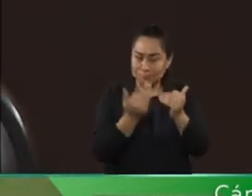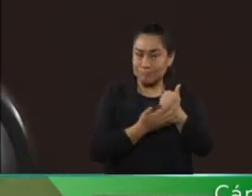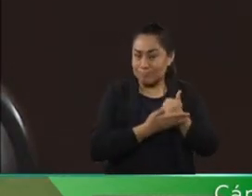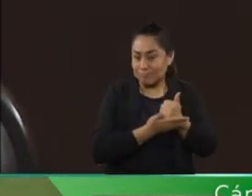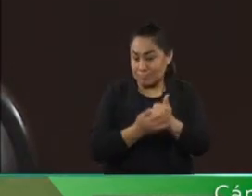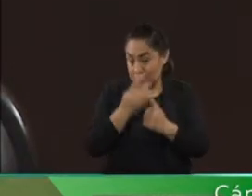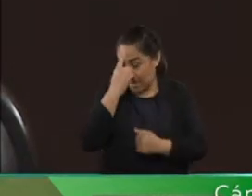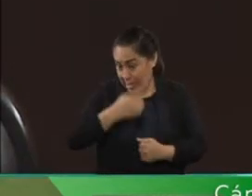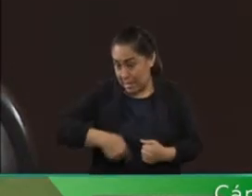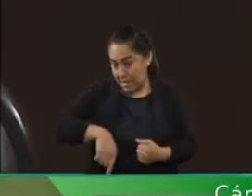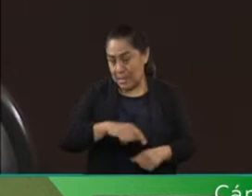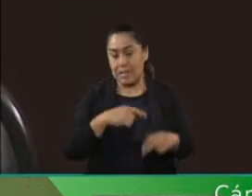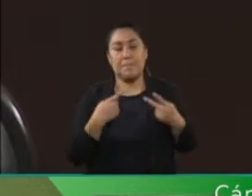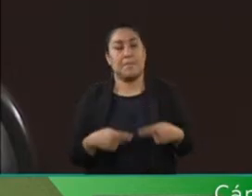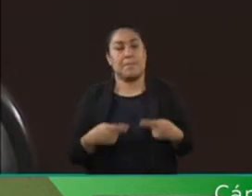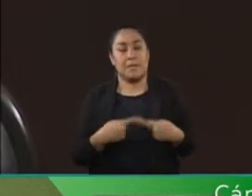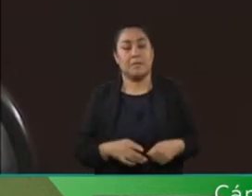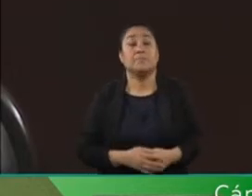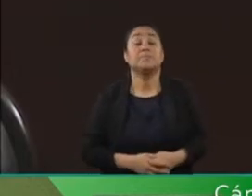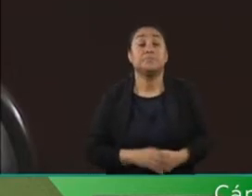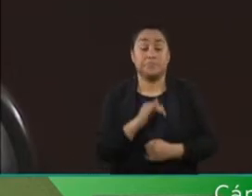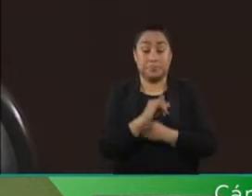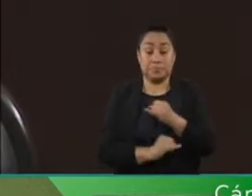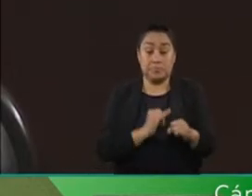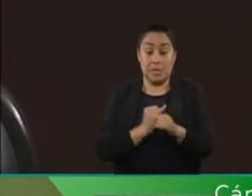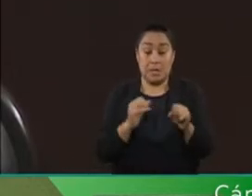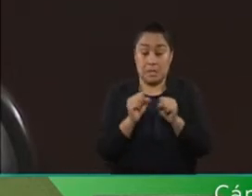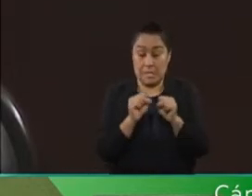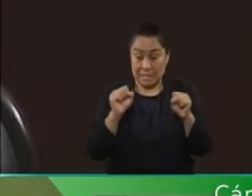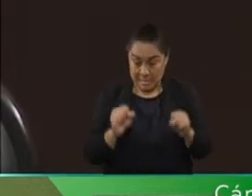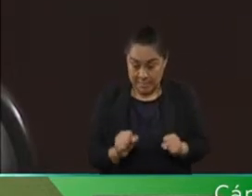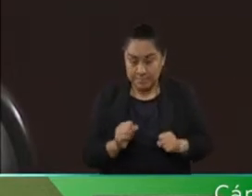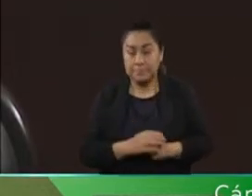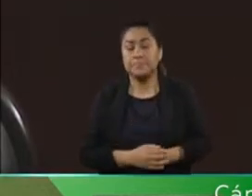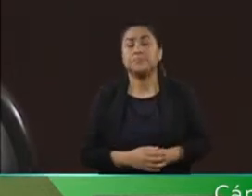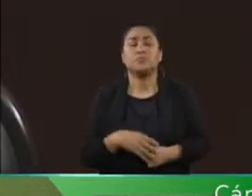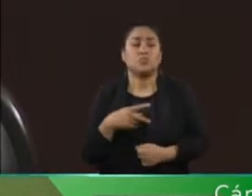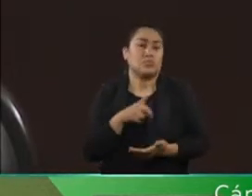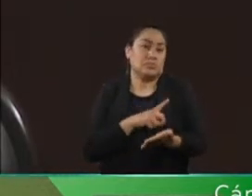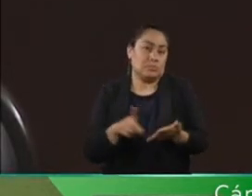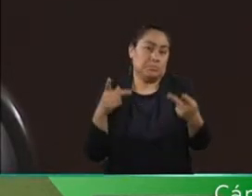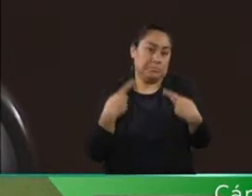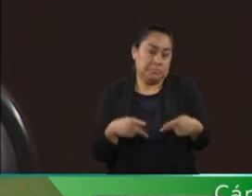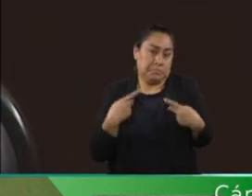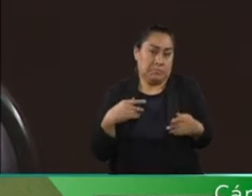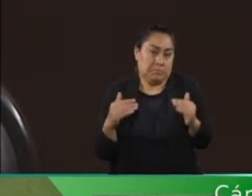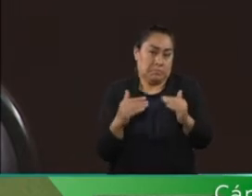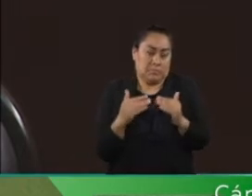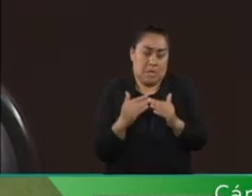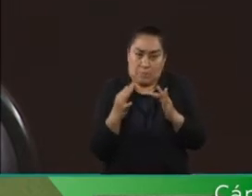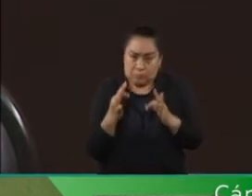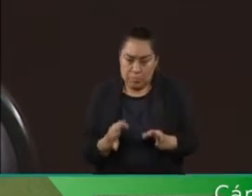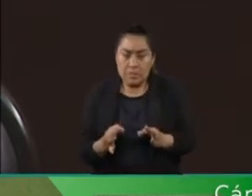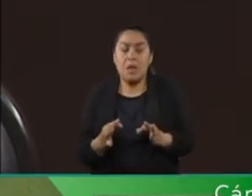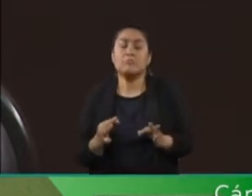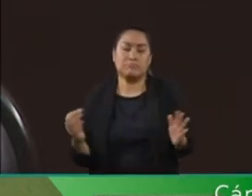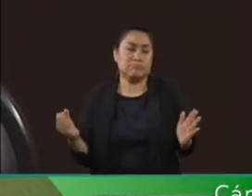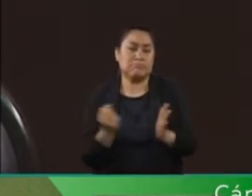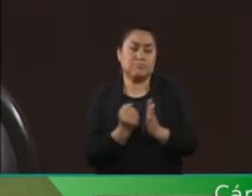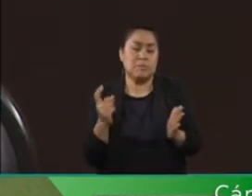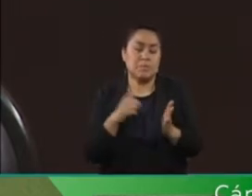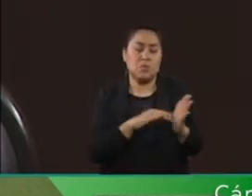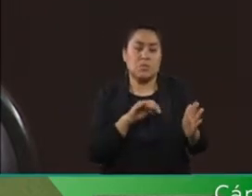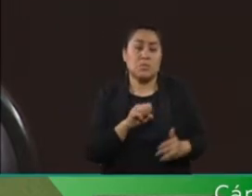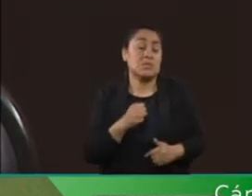personas. En el sistema internacional, el derecho de las personas a una vivienda adecuada se reconoció en